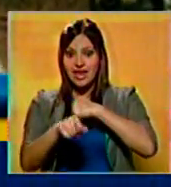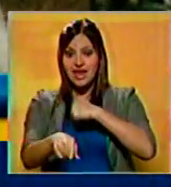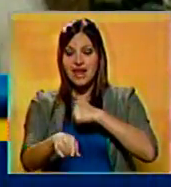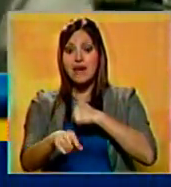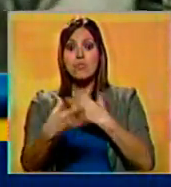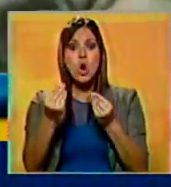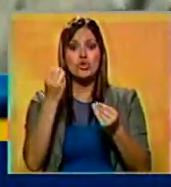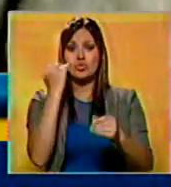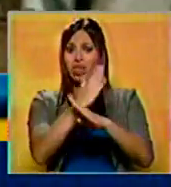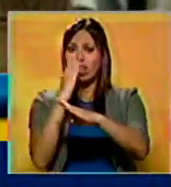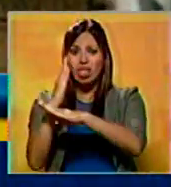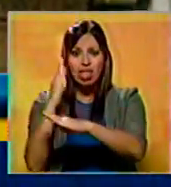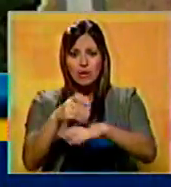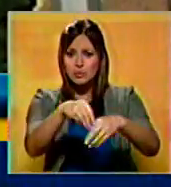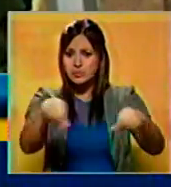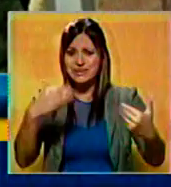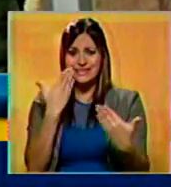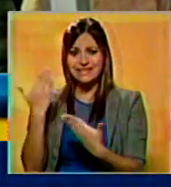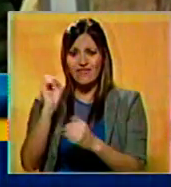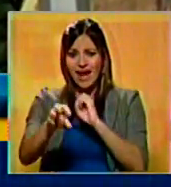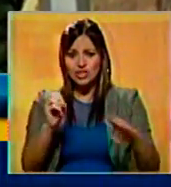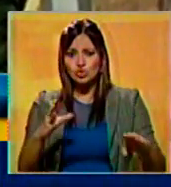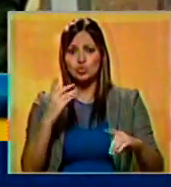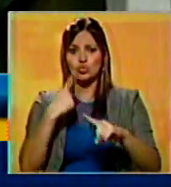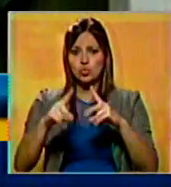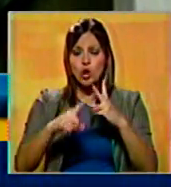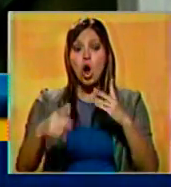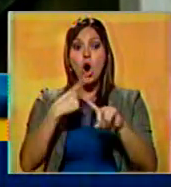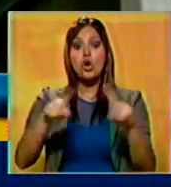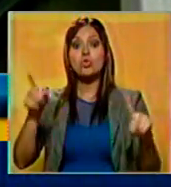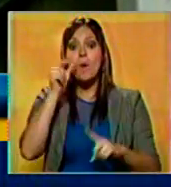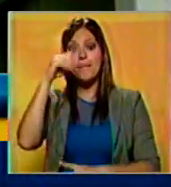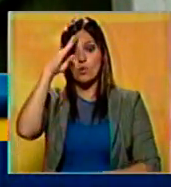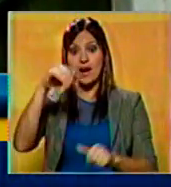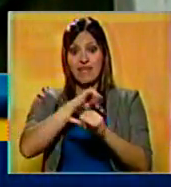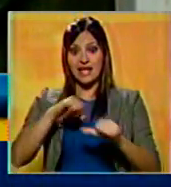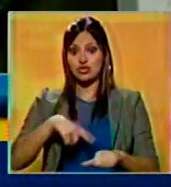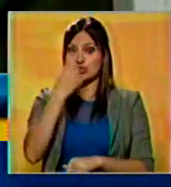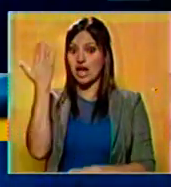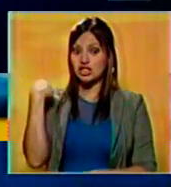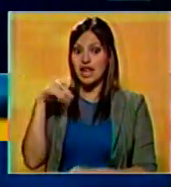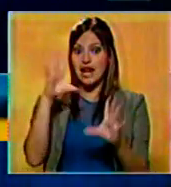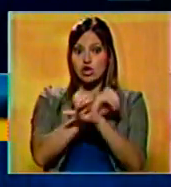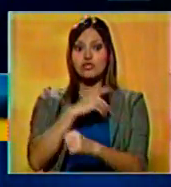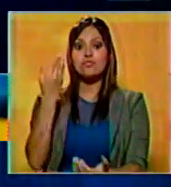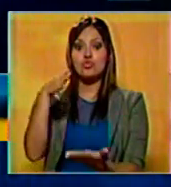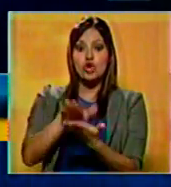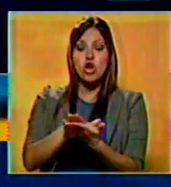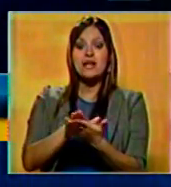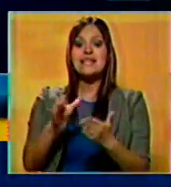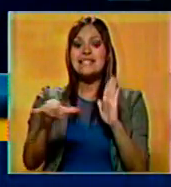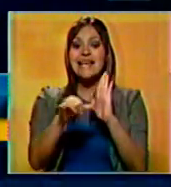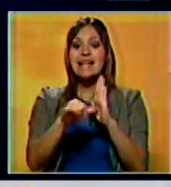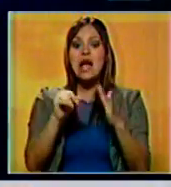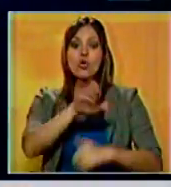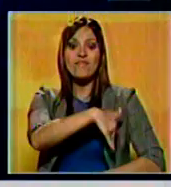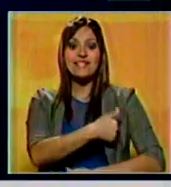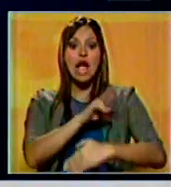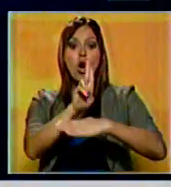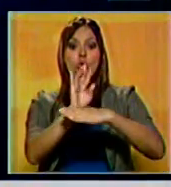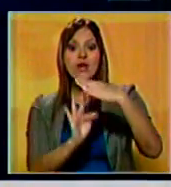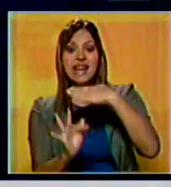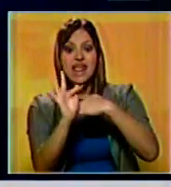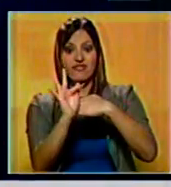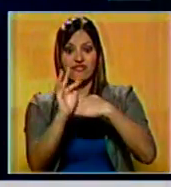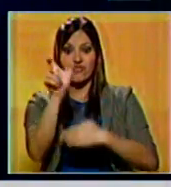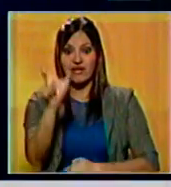cantidad de obstáculos en la vía pública. Con respecto al guardia nacional fallecido anoche cerca de la UNEFA, John Castillo, de 24